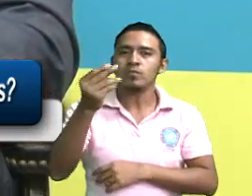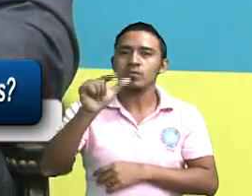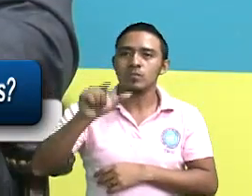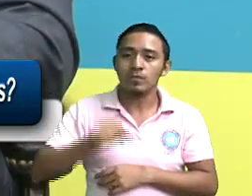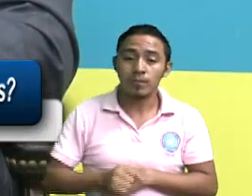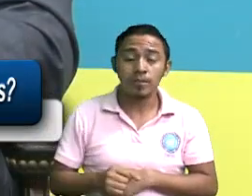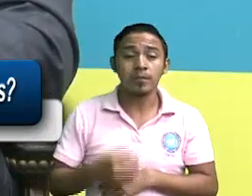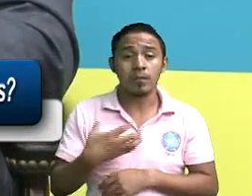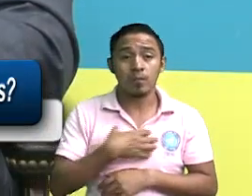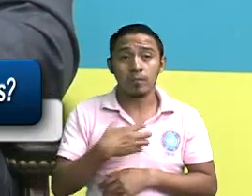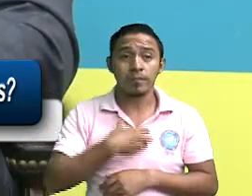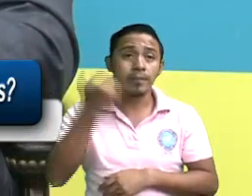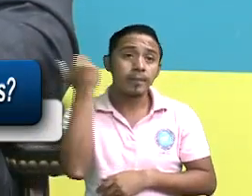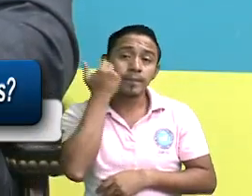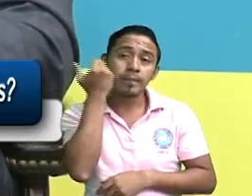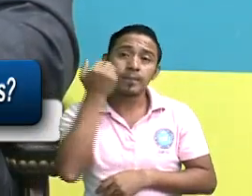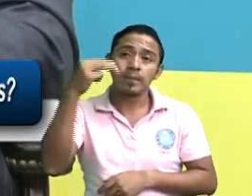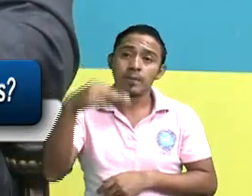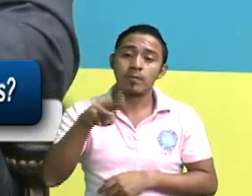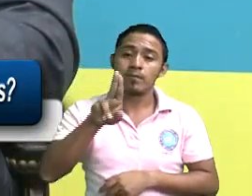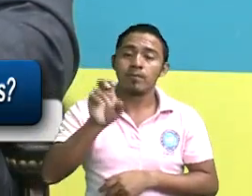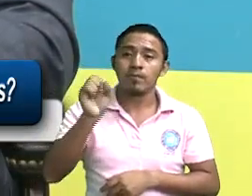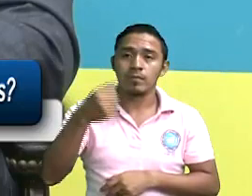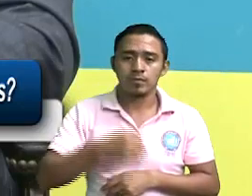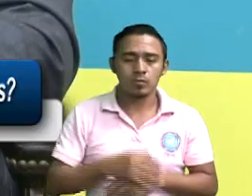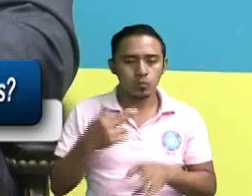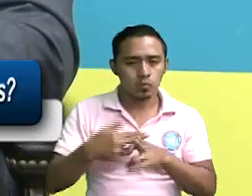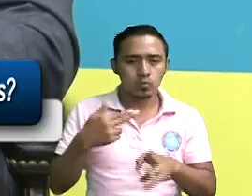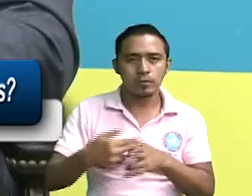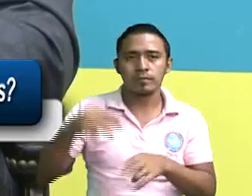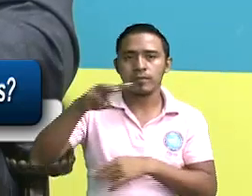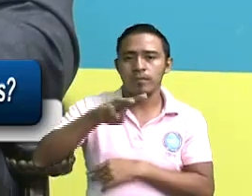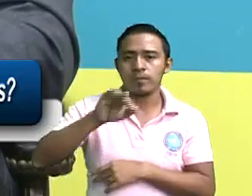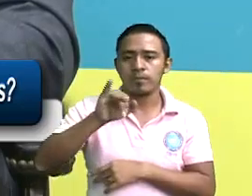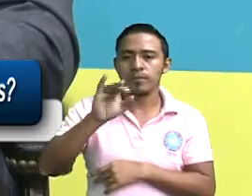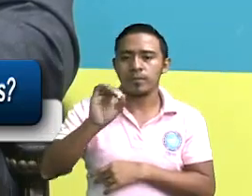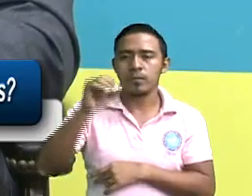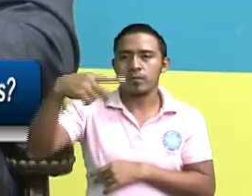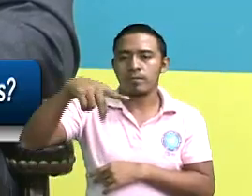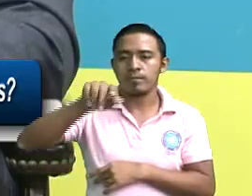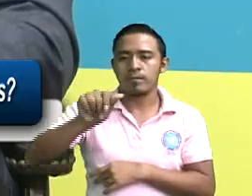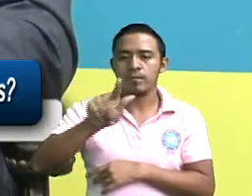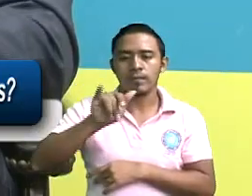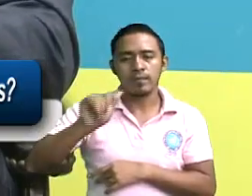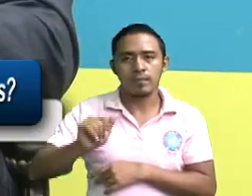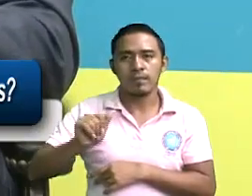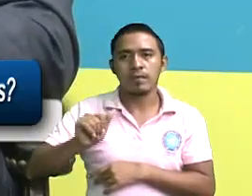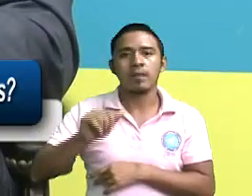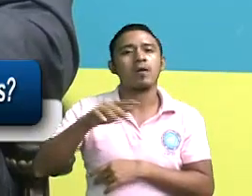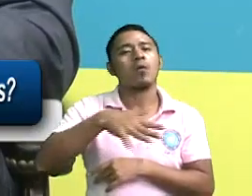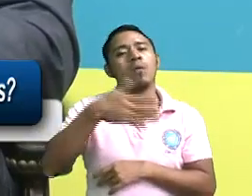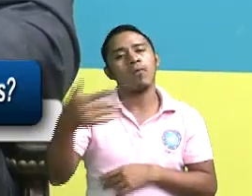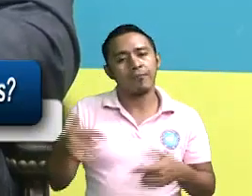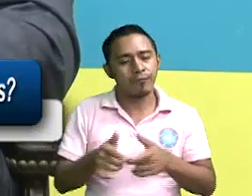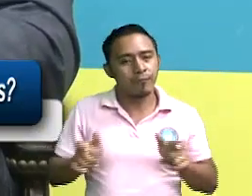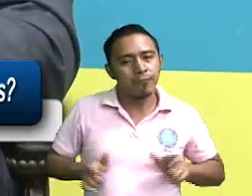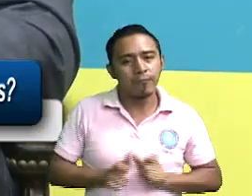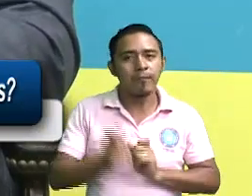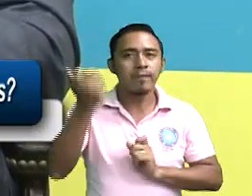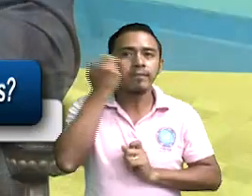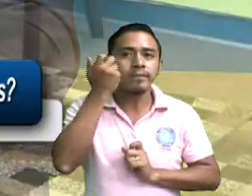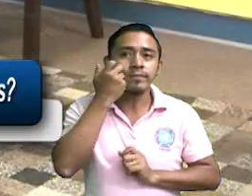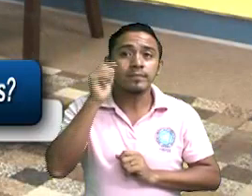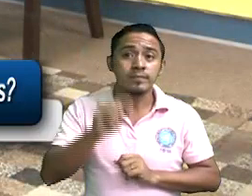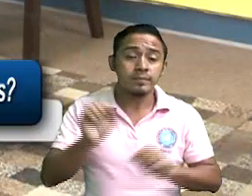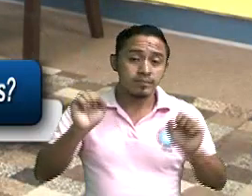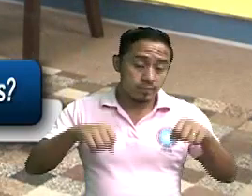es propiamente del músculo, se llama miopatía. Y las miopatías son otro grupo de enfermedades en donde